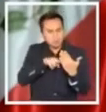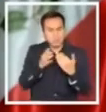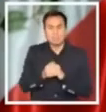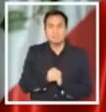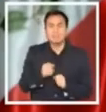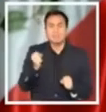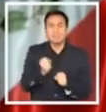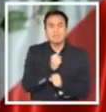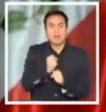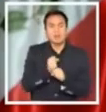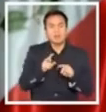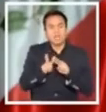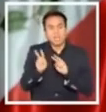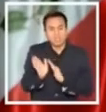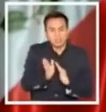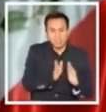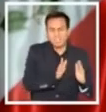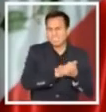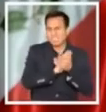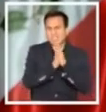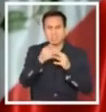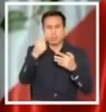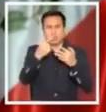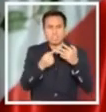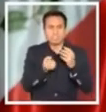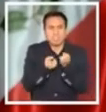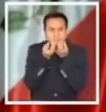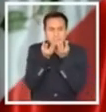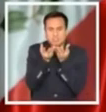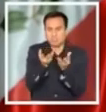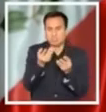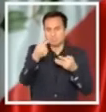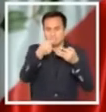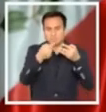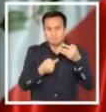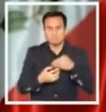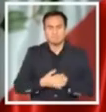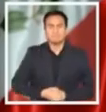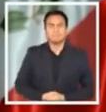su trabajo editorial y en tantas otras expresiones.